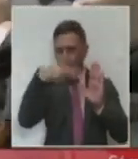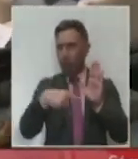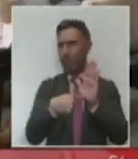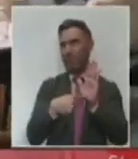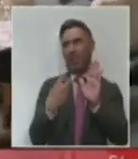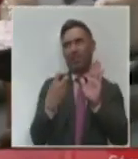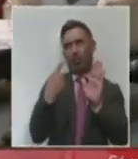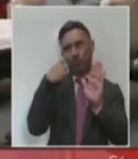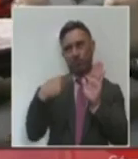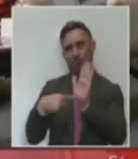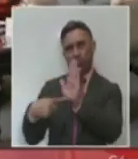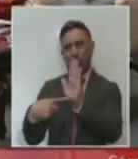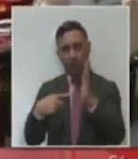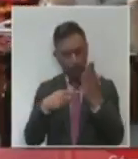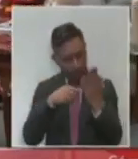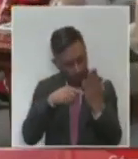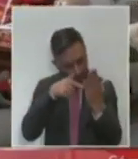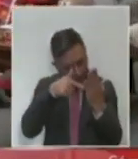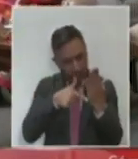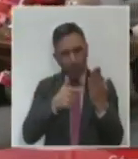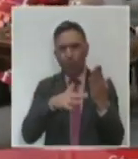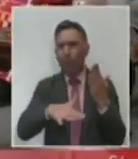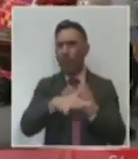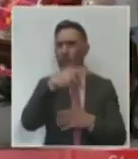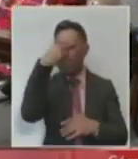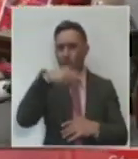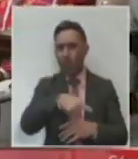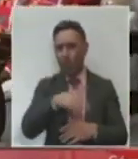análisis que hacías sobre,